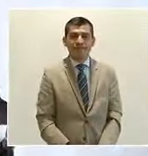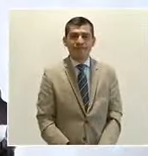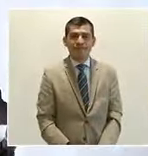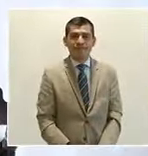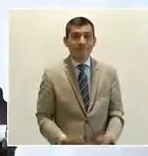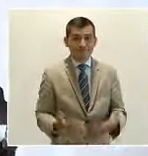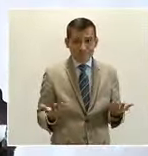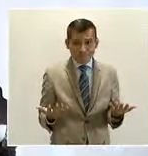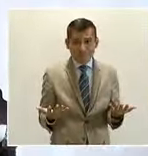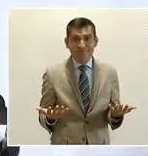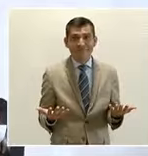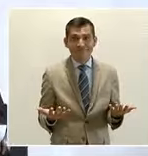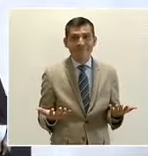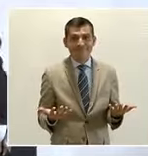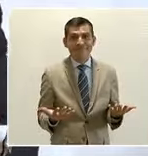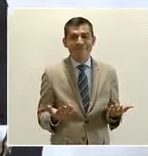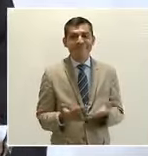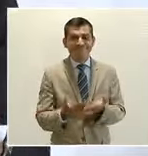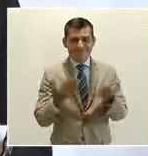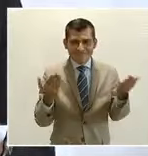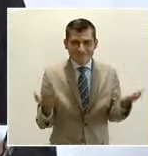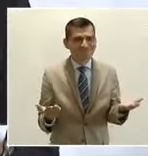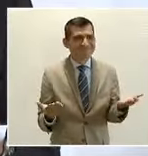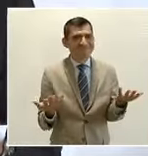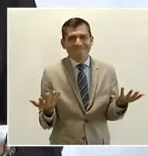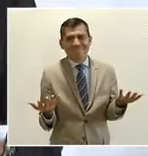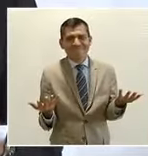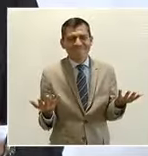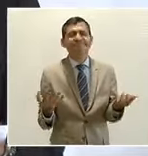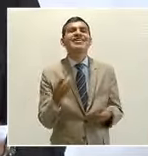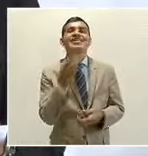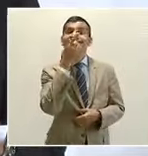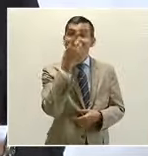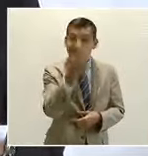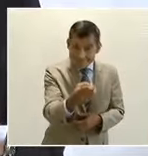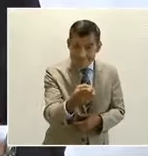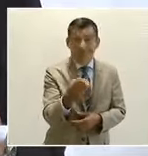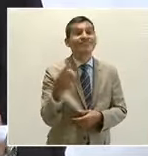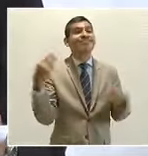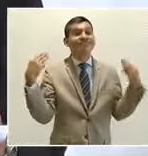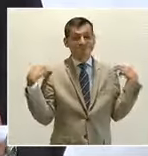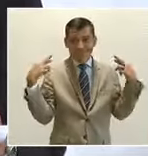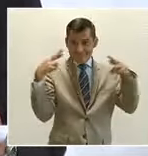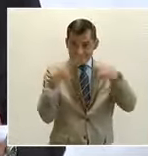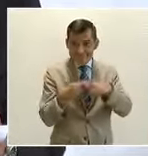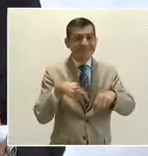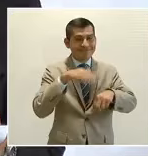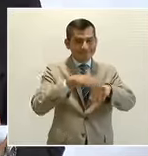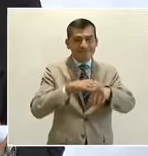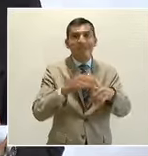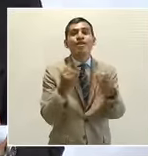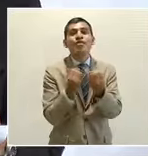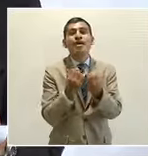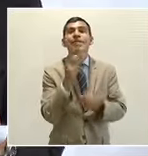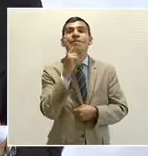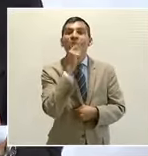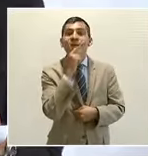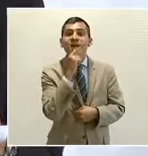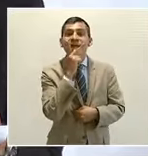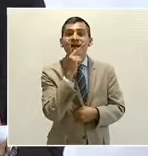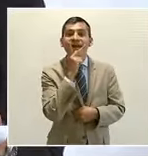entonces va a ser así o también le digo a los maestros y sobre todo a los padres de los